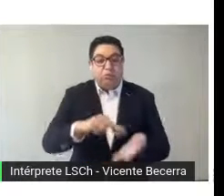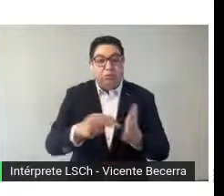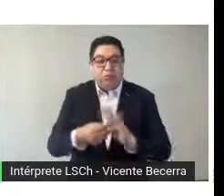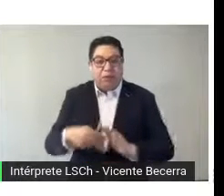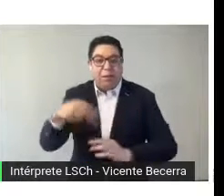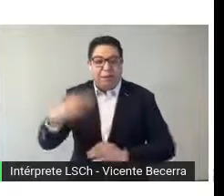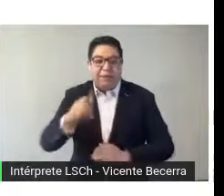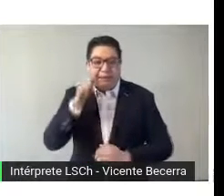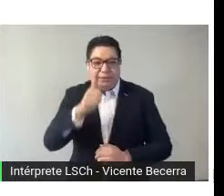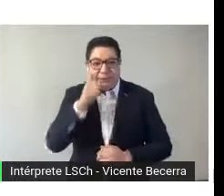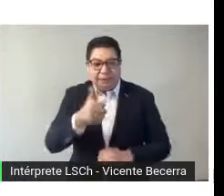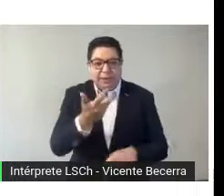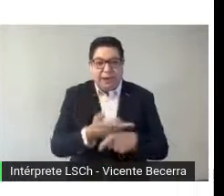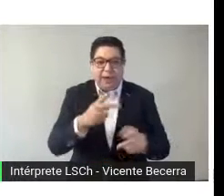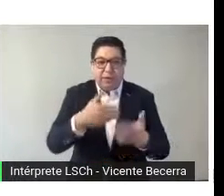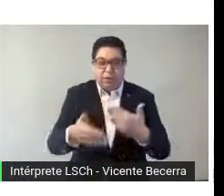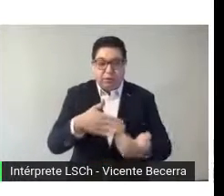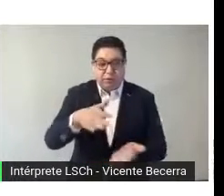nuestros centros de salud